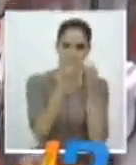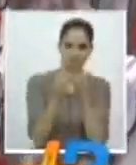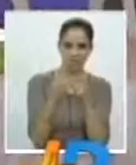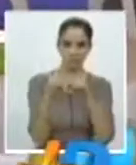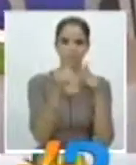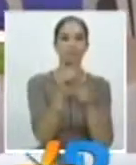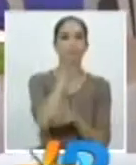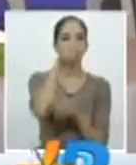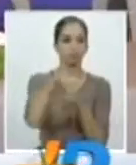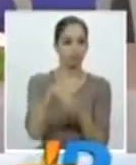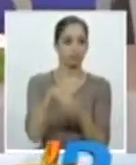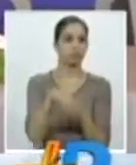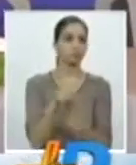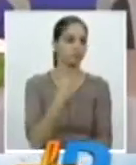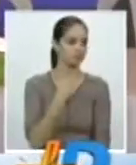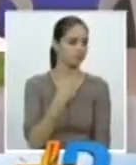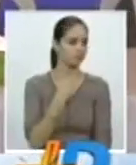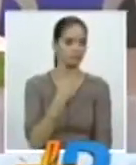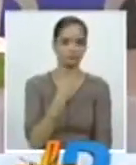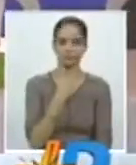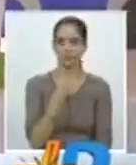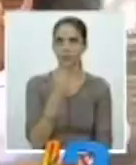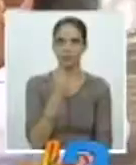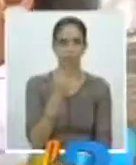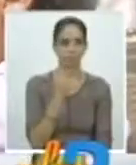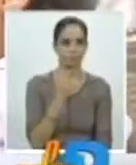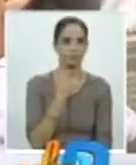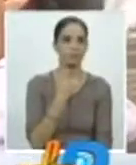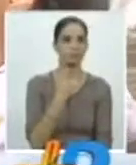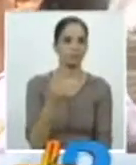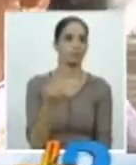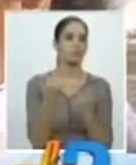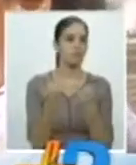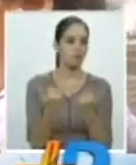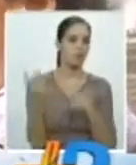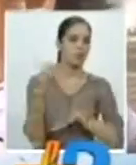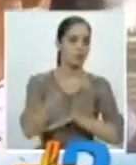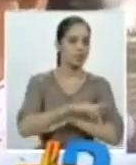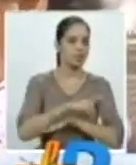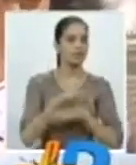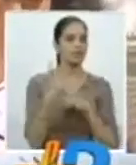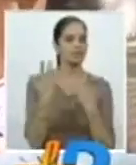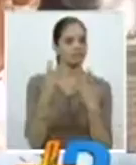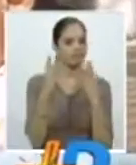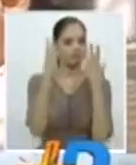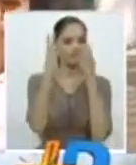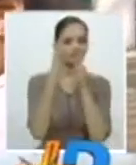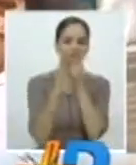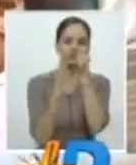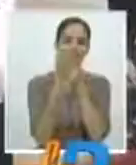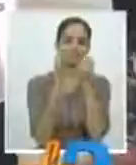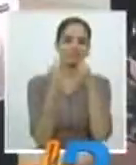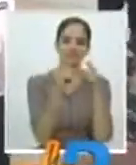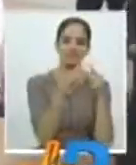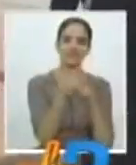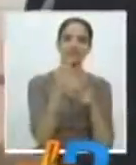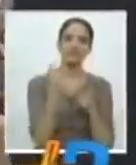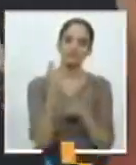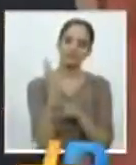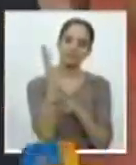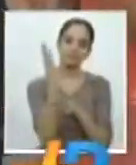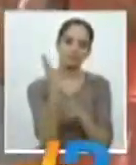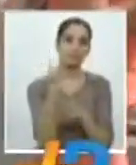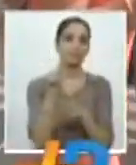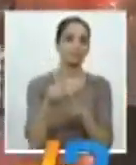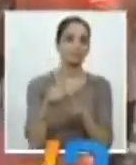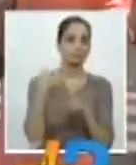de ellas. A mí me encanta comer dulce. Hoy es el día para que ellos se vuelvan una melcocha con todos los dulces. En esta nueva